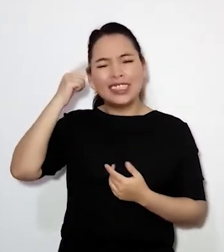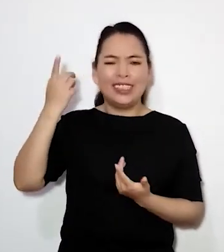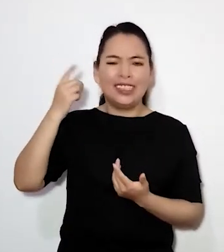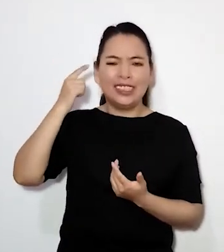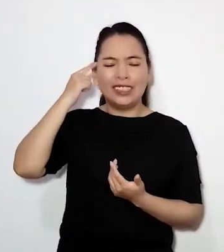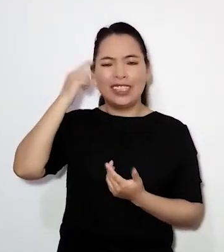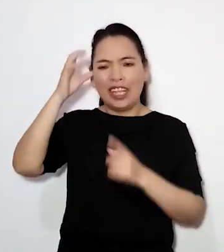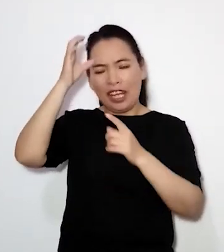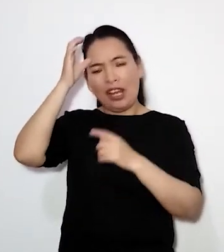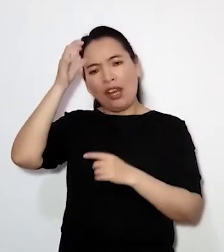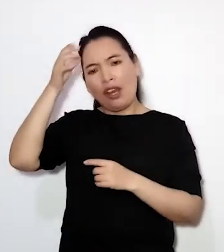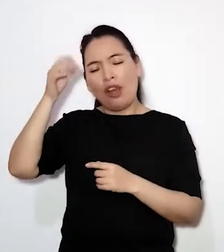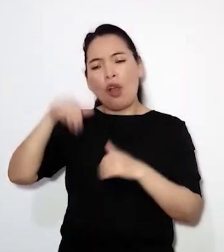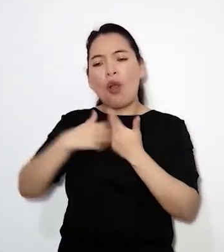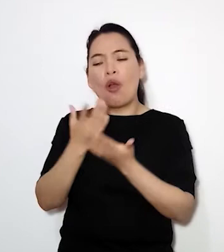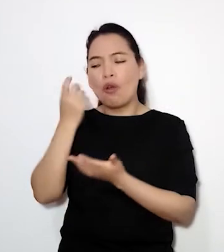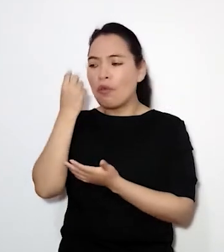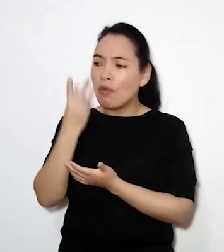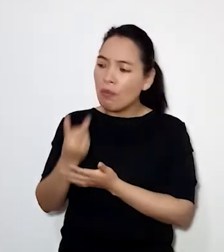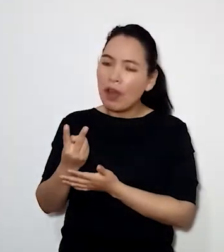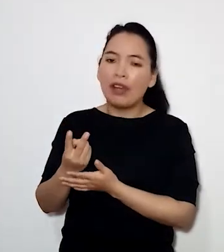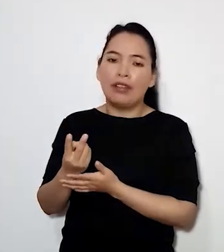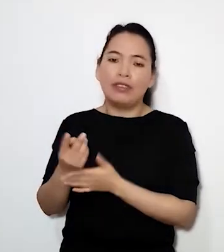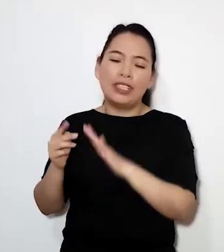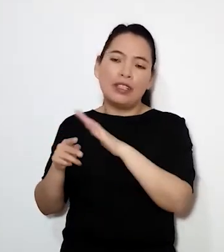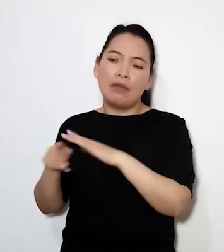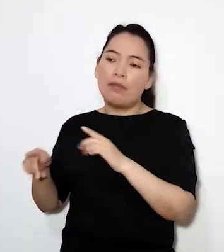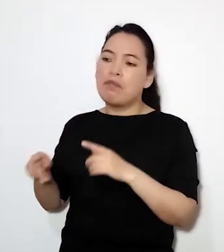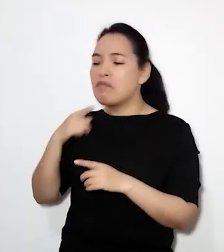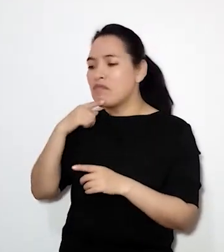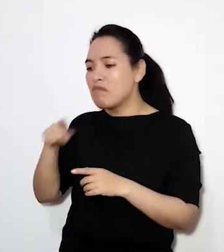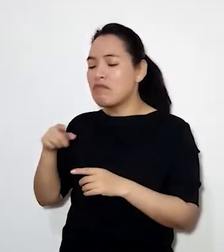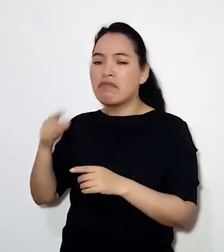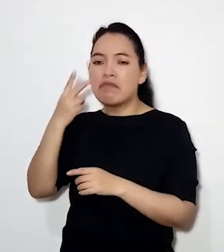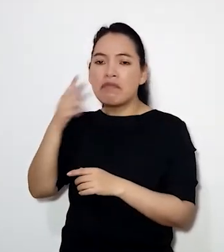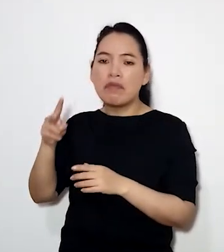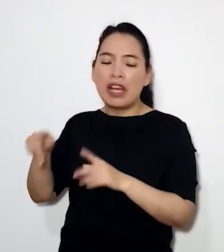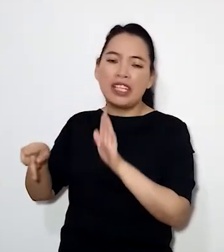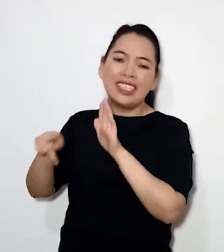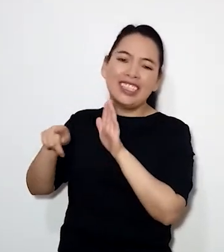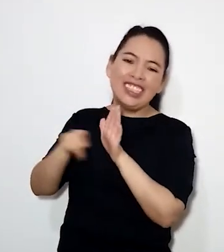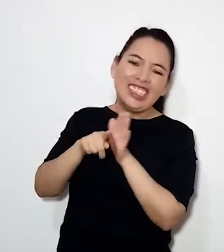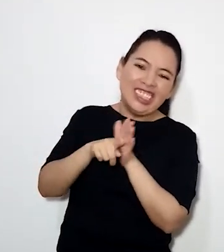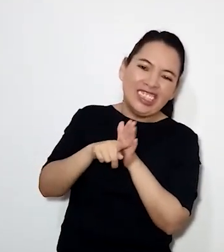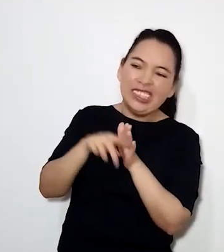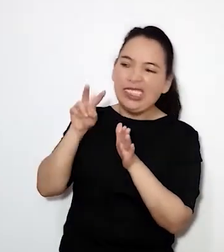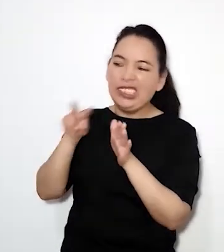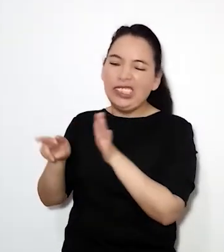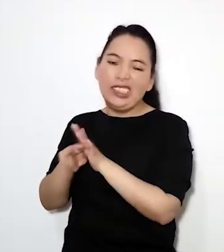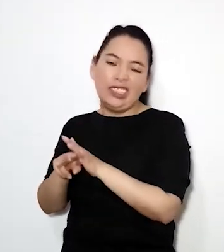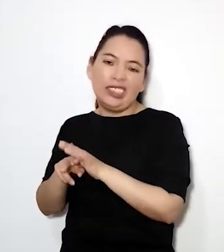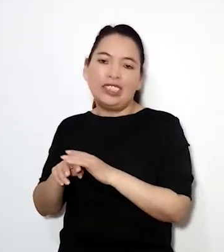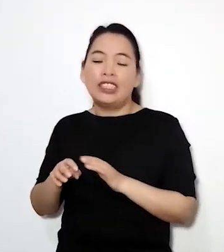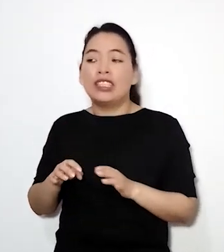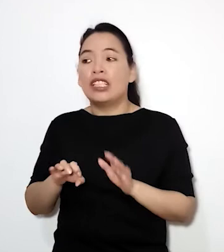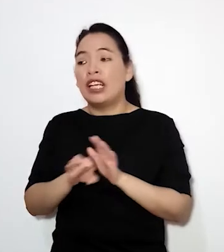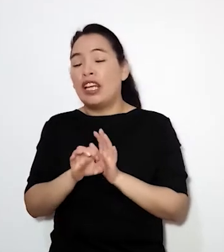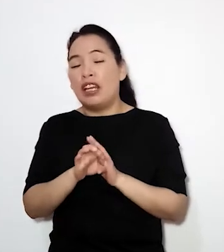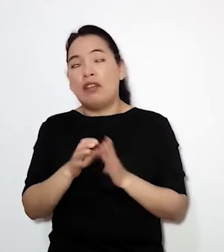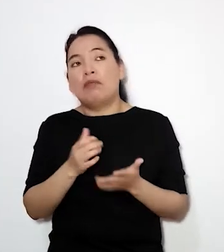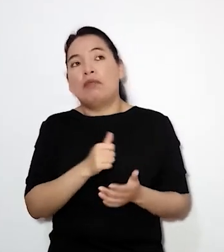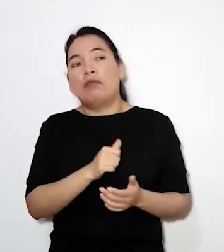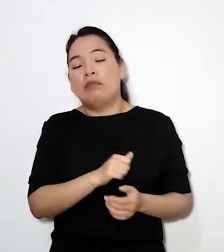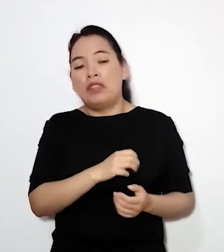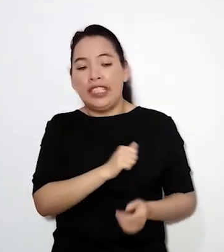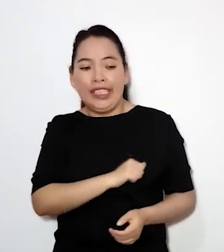sino de manera específica entre los actores educativos. Es decir, las actitudes muchas veces de